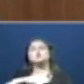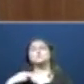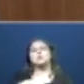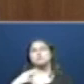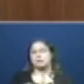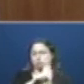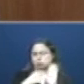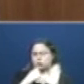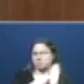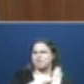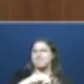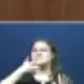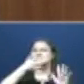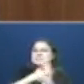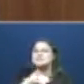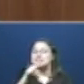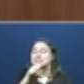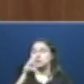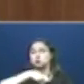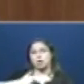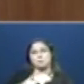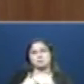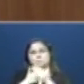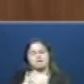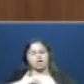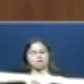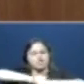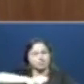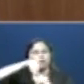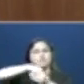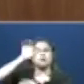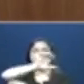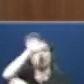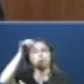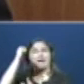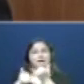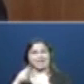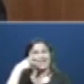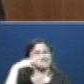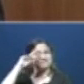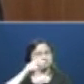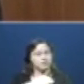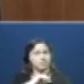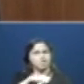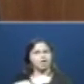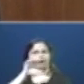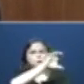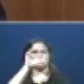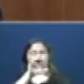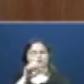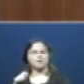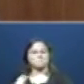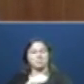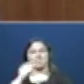aprovechando todas las oportunidades de nuestra integración en Europa la experiencia autonómica nos ha ido haciendo mejores y más